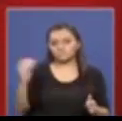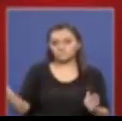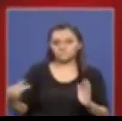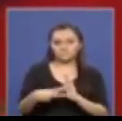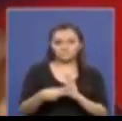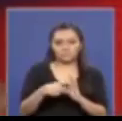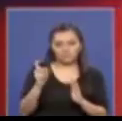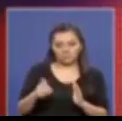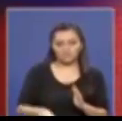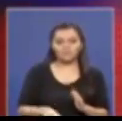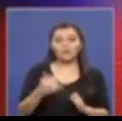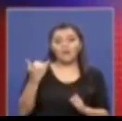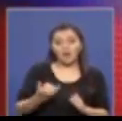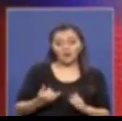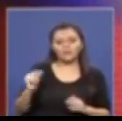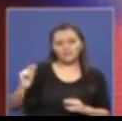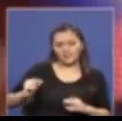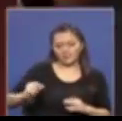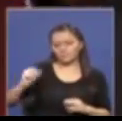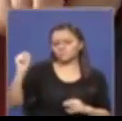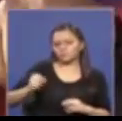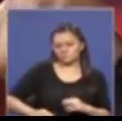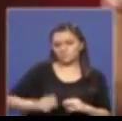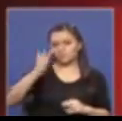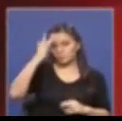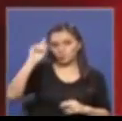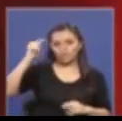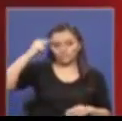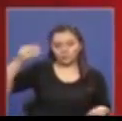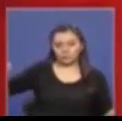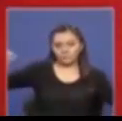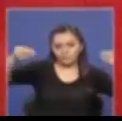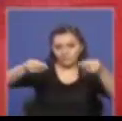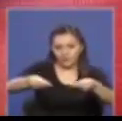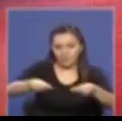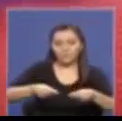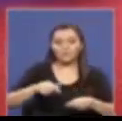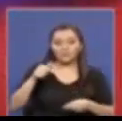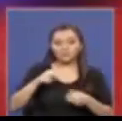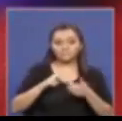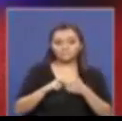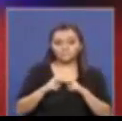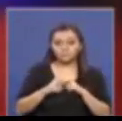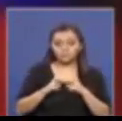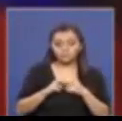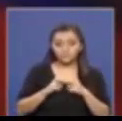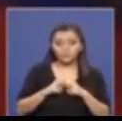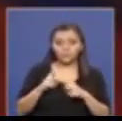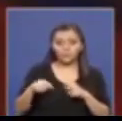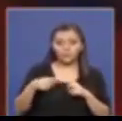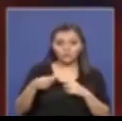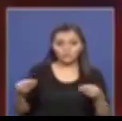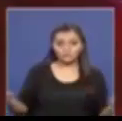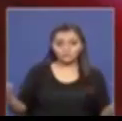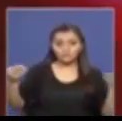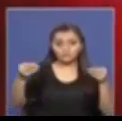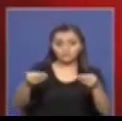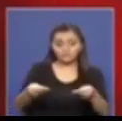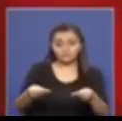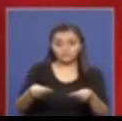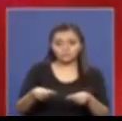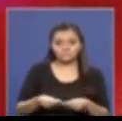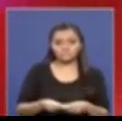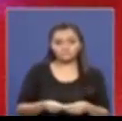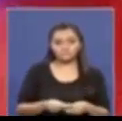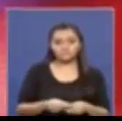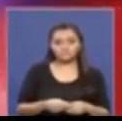motores eléctricos. En estos momentos es más barato el diésel porque se lo subsidiamos. Ese es el problema, de los subsidios, un problema, ¿no? Los precios